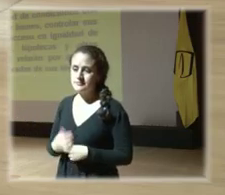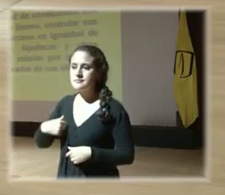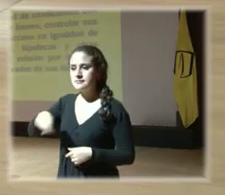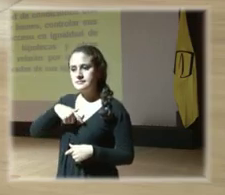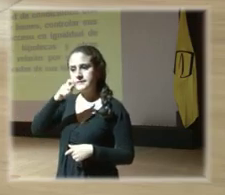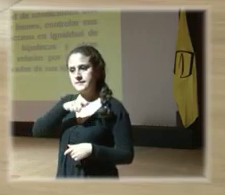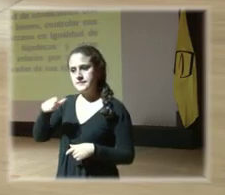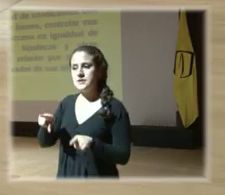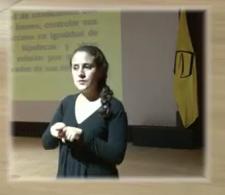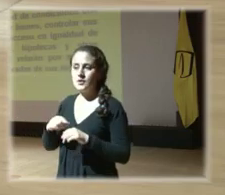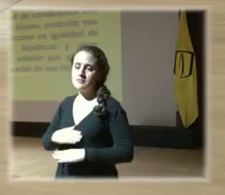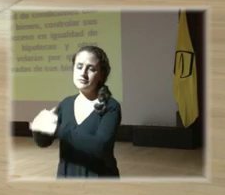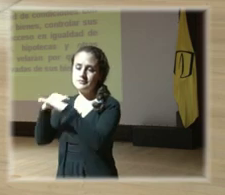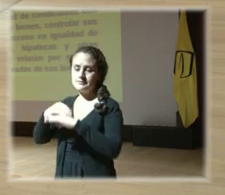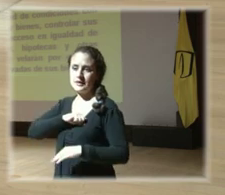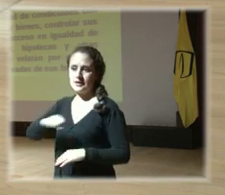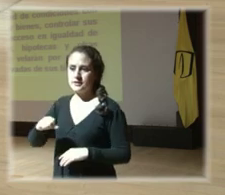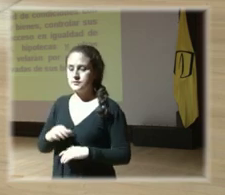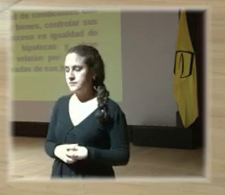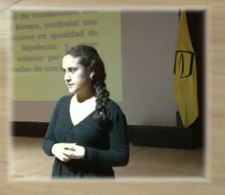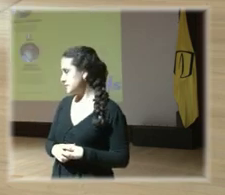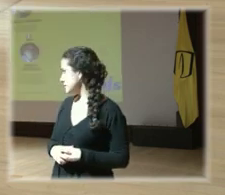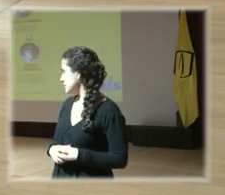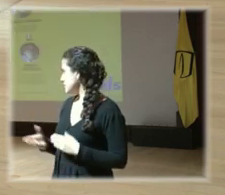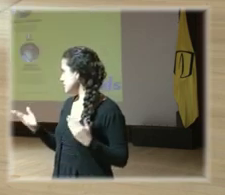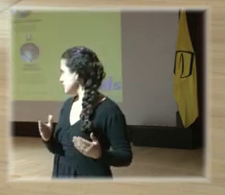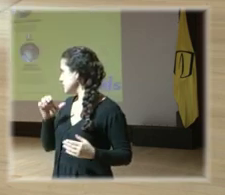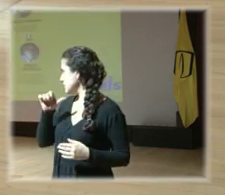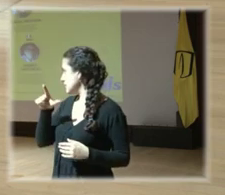tienen los mismos derechos que el resto. Alison.